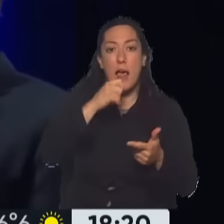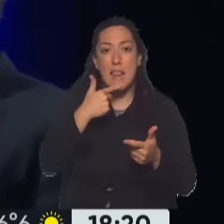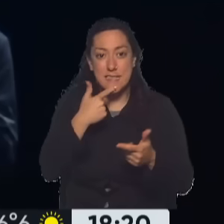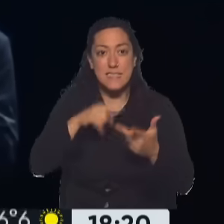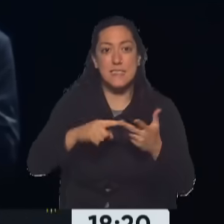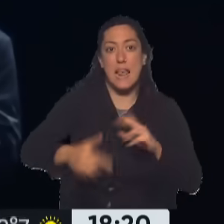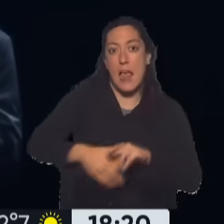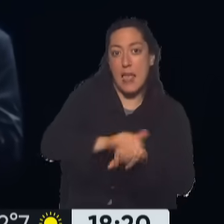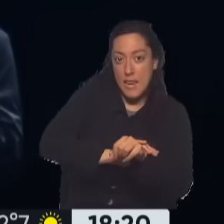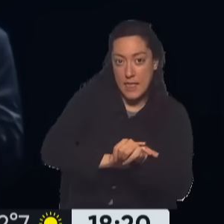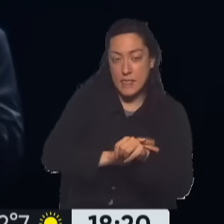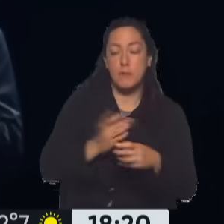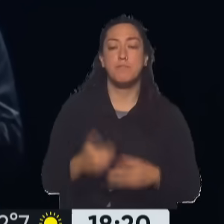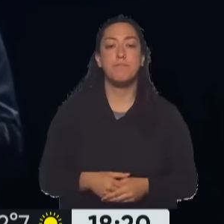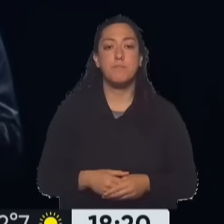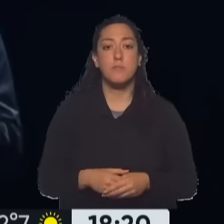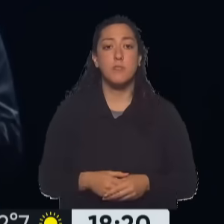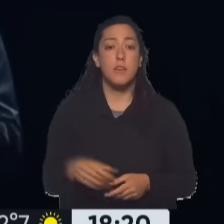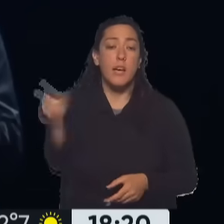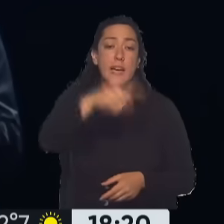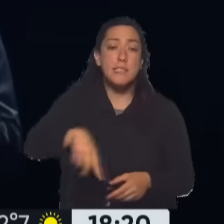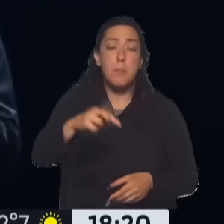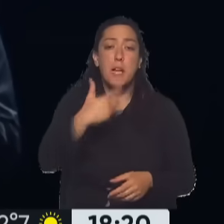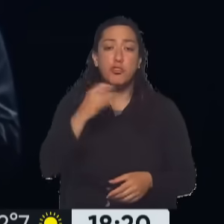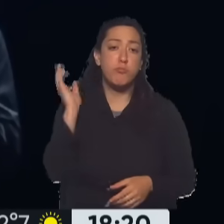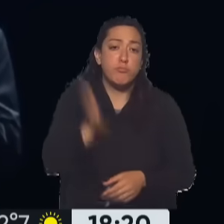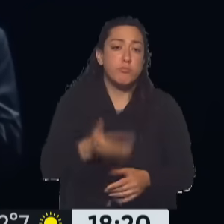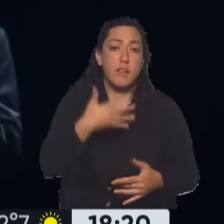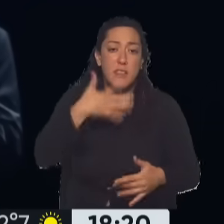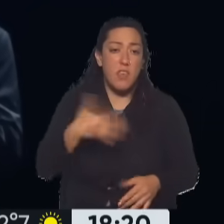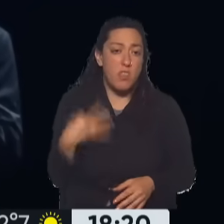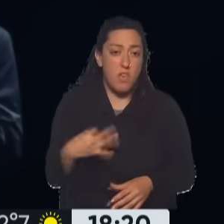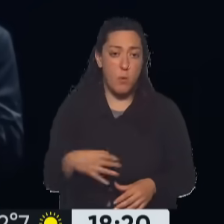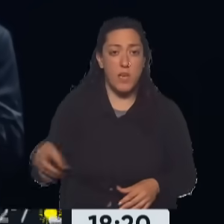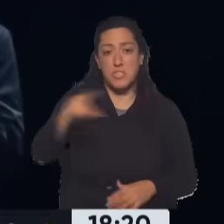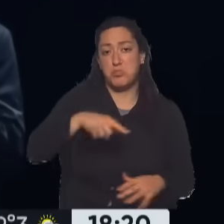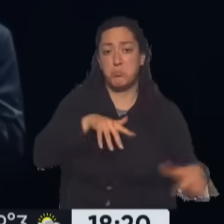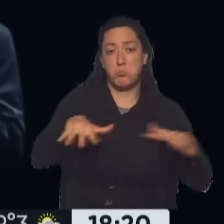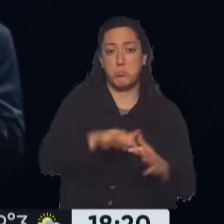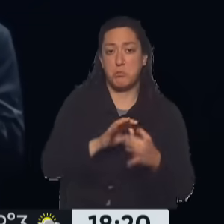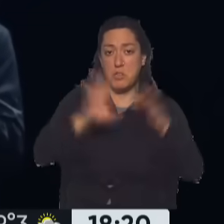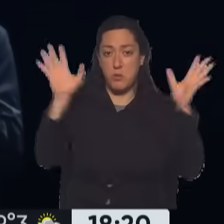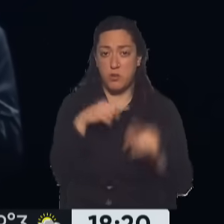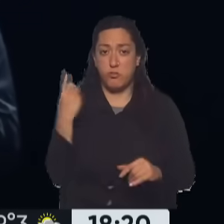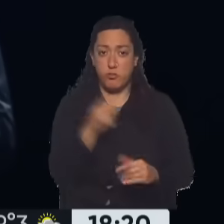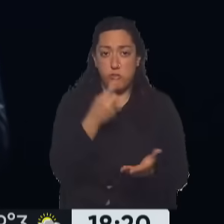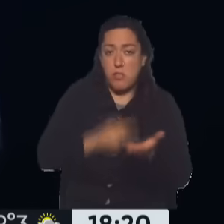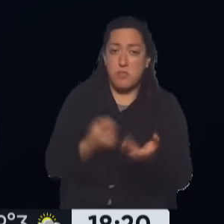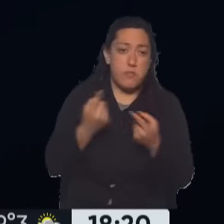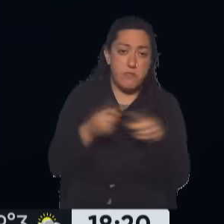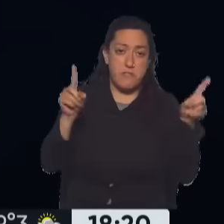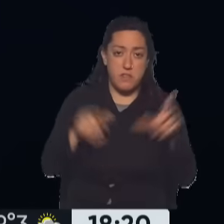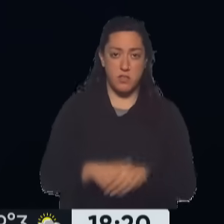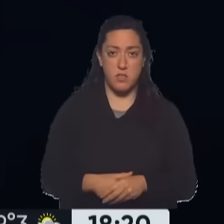agrega, tienen que entender que les ganamos las PASO. Ellos dieron libertad de acción, nosotros tomamos otra